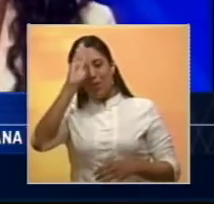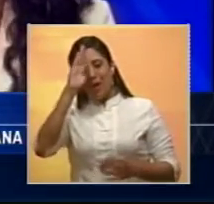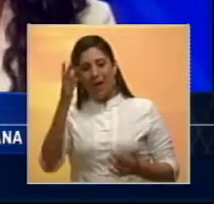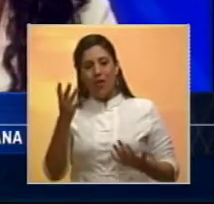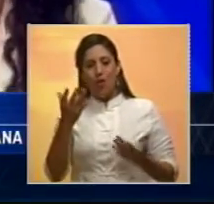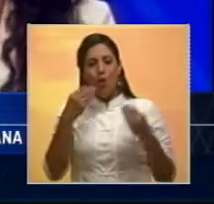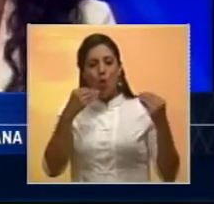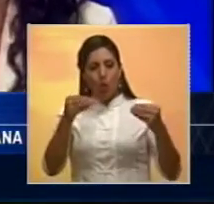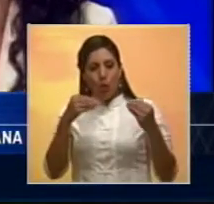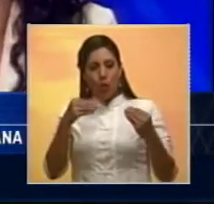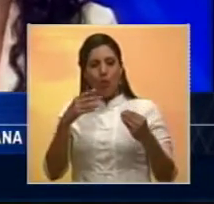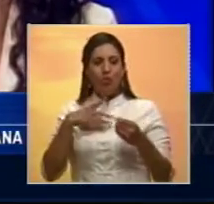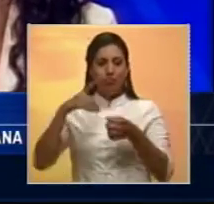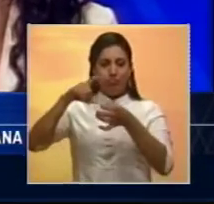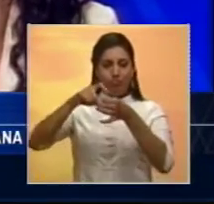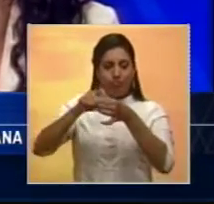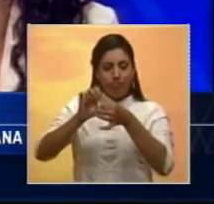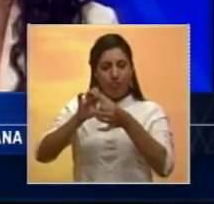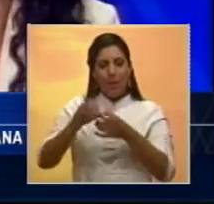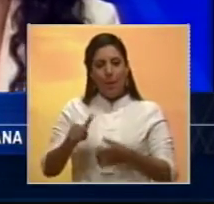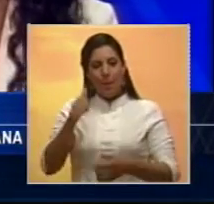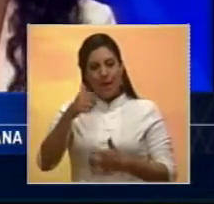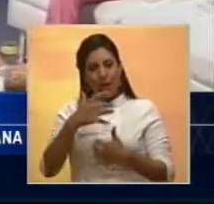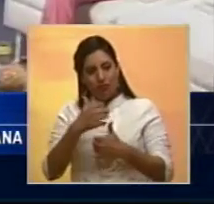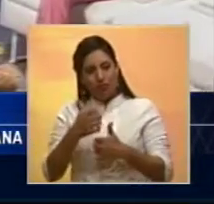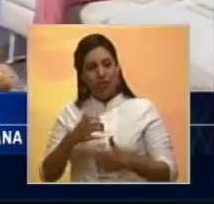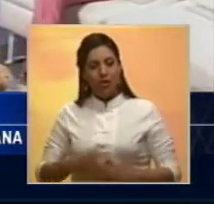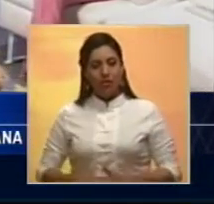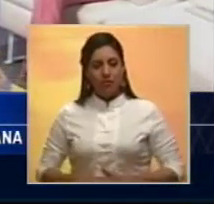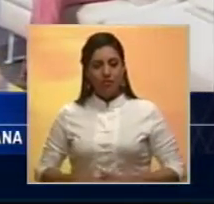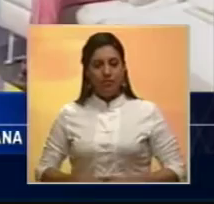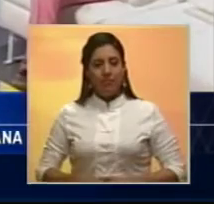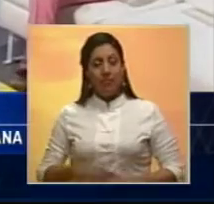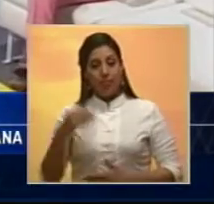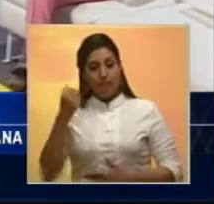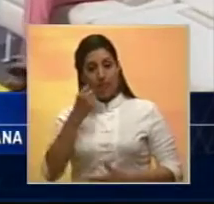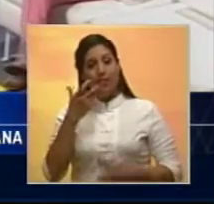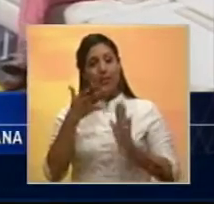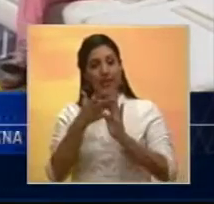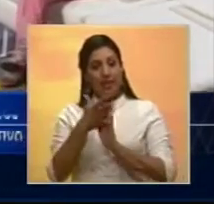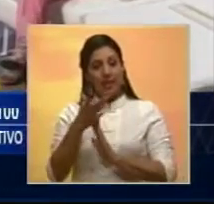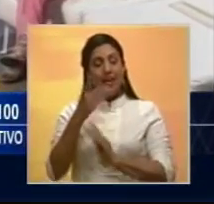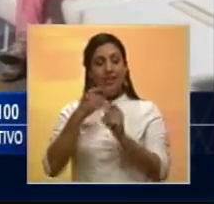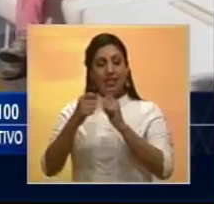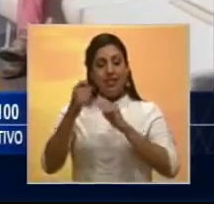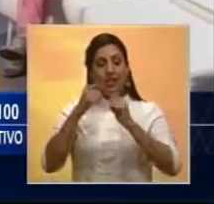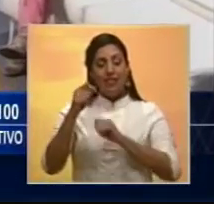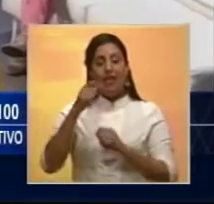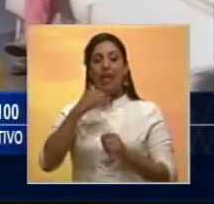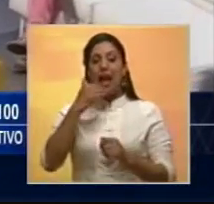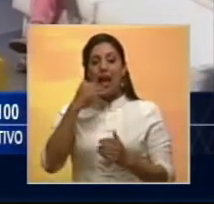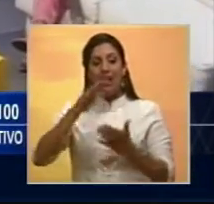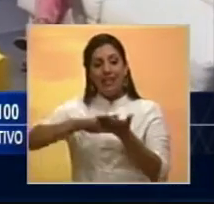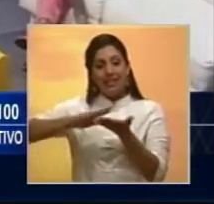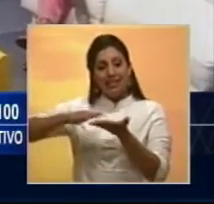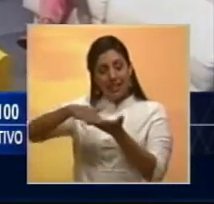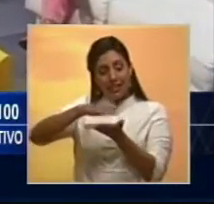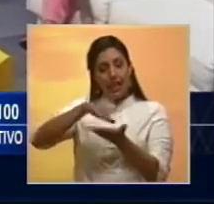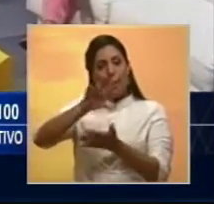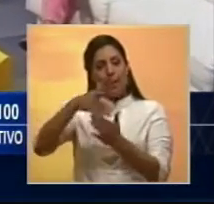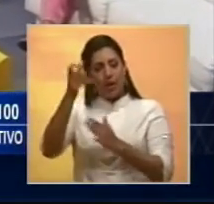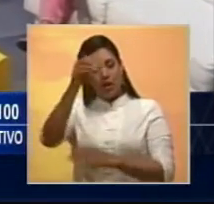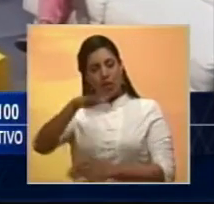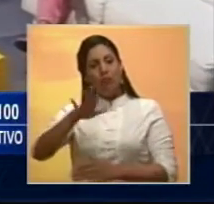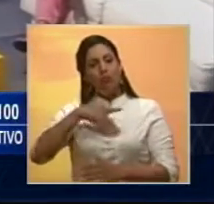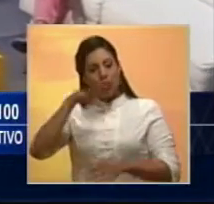bancos públicos, que son los que tenemos más conexión. Freites resaltó la distribución de combos hallaqueros para que el pueblo